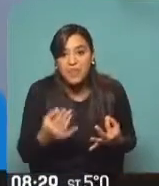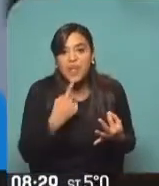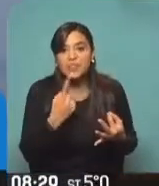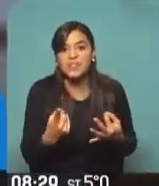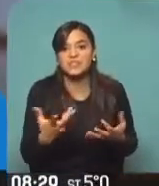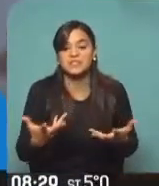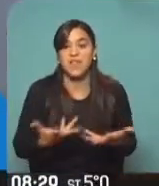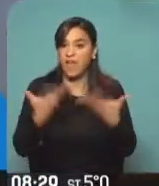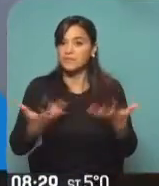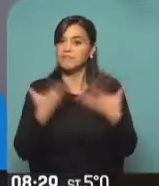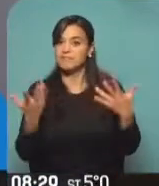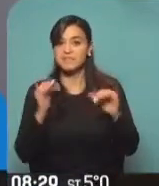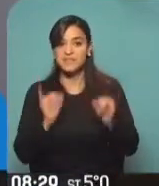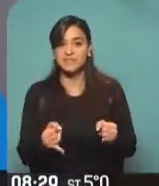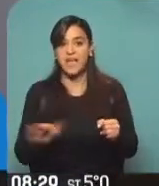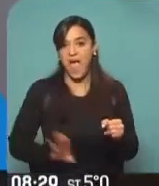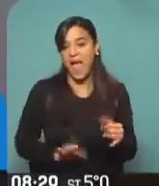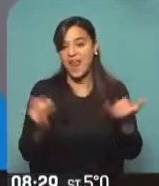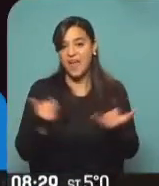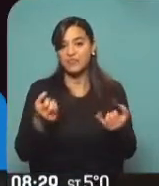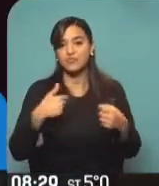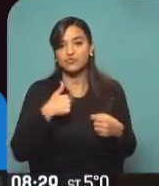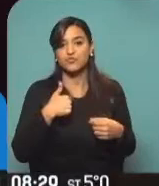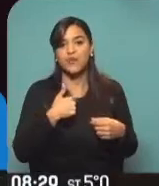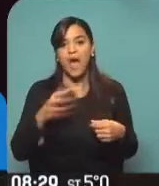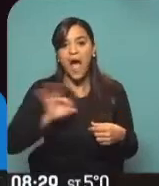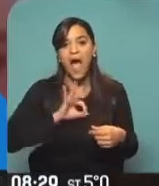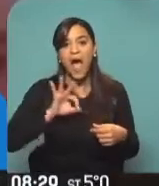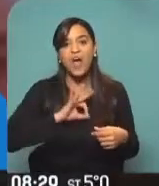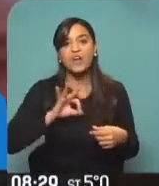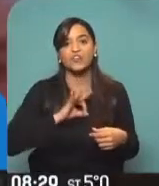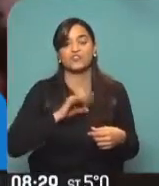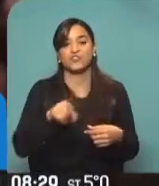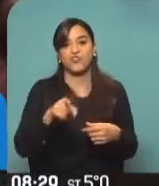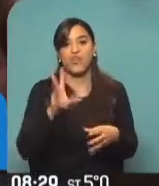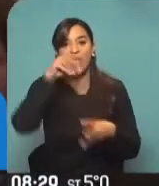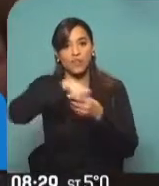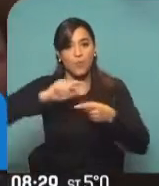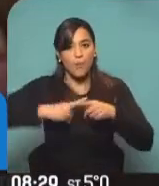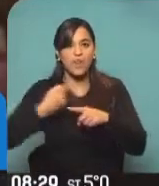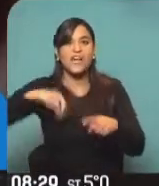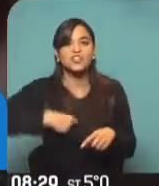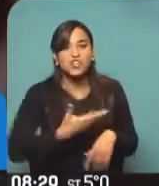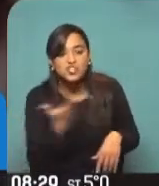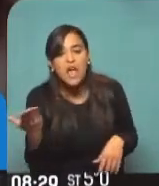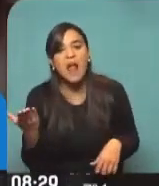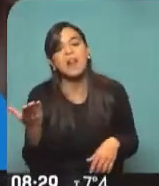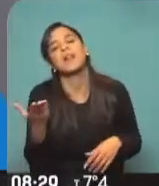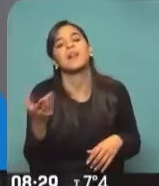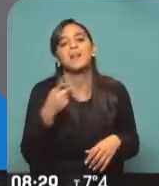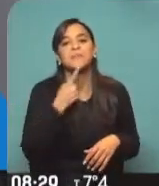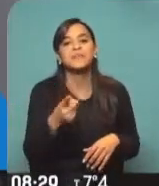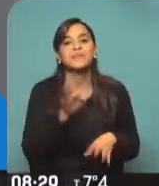entusiasmada primero por que se haga como decir yo tengo muchos años de gestión y gestión en lo social que con lo cual digo estar